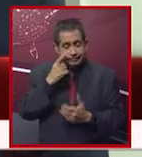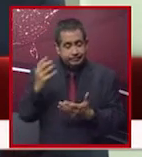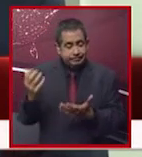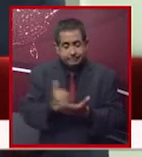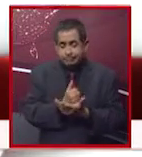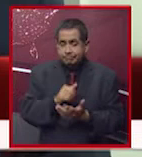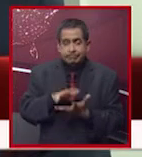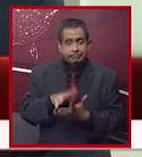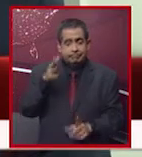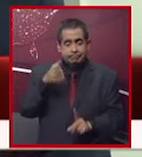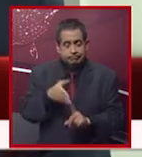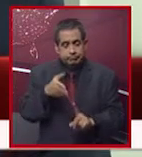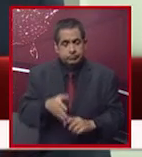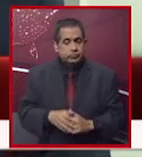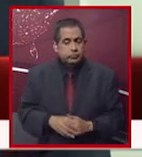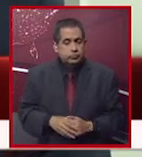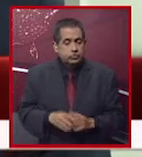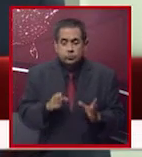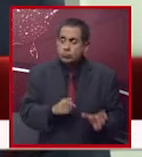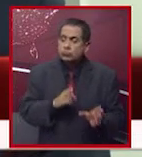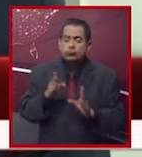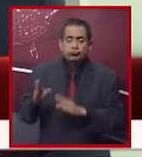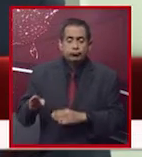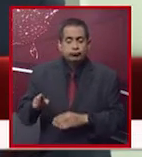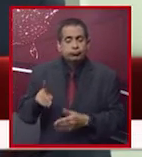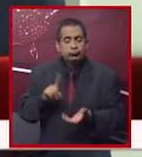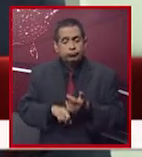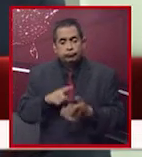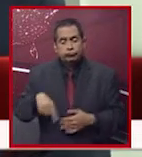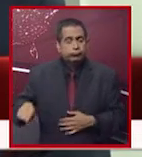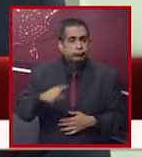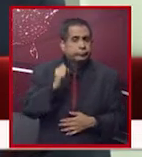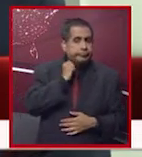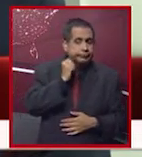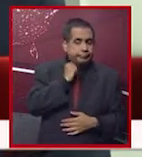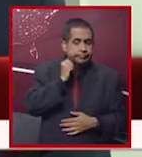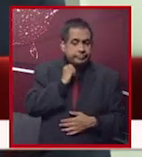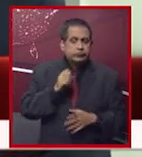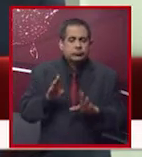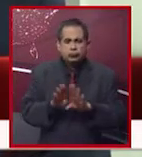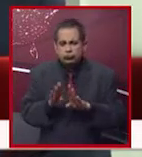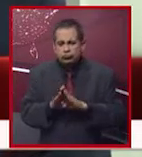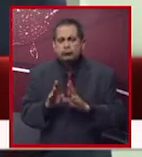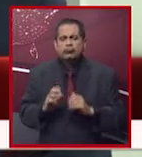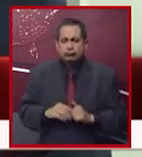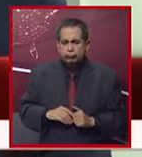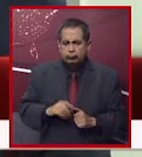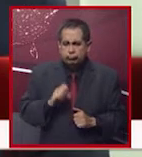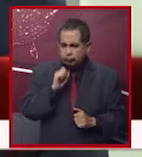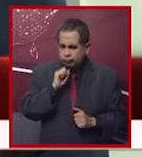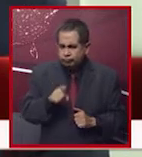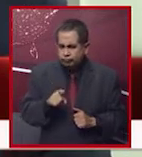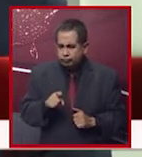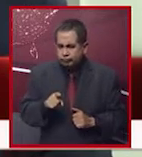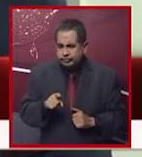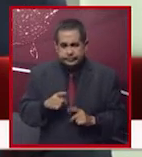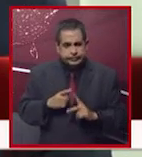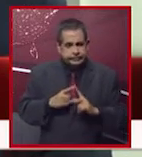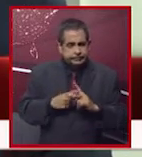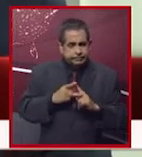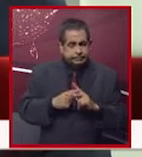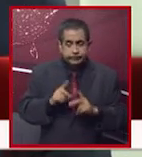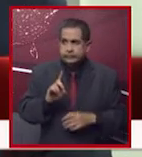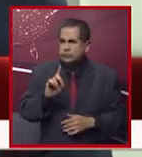mayoría relativa. En el caso de los senadores, vamos a llevar a cabo